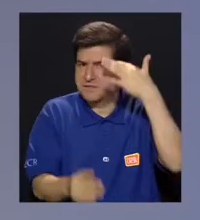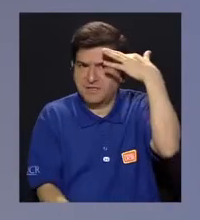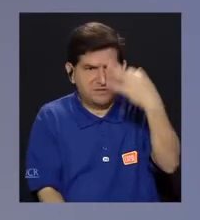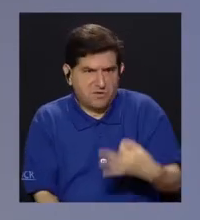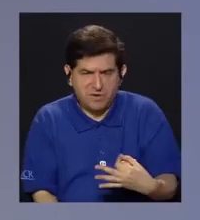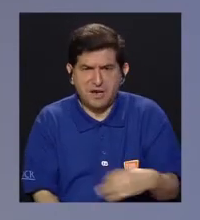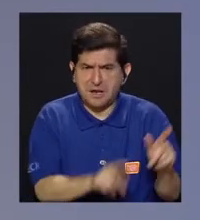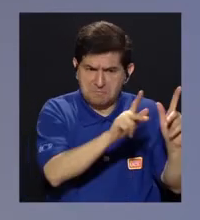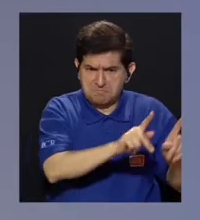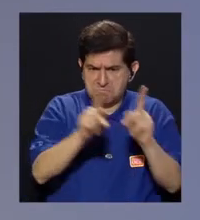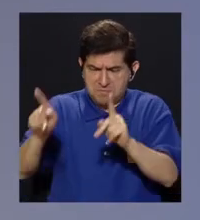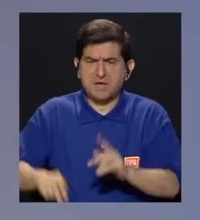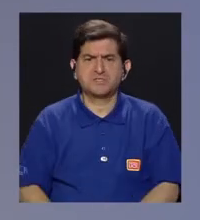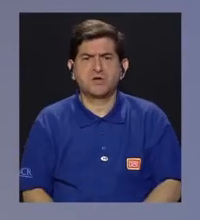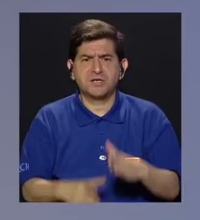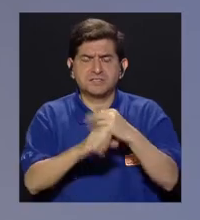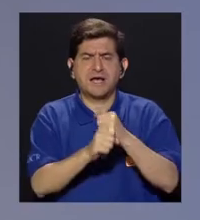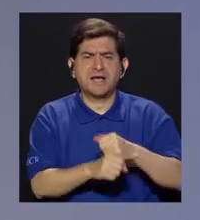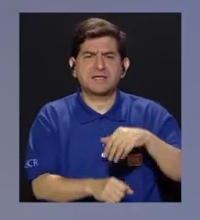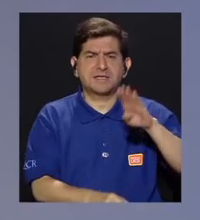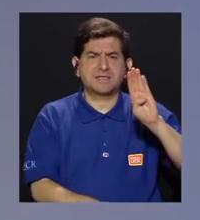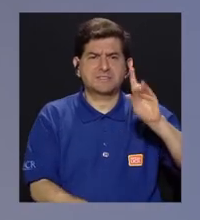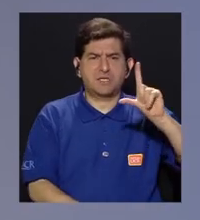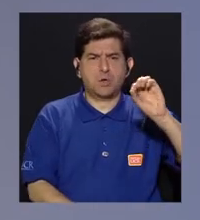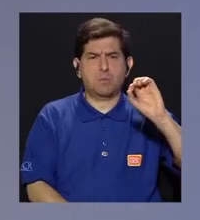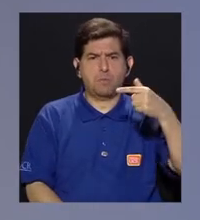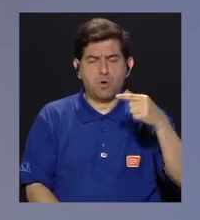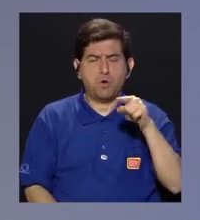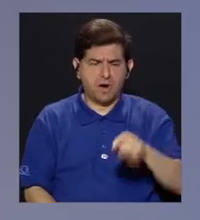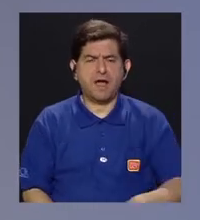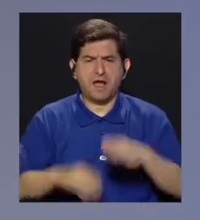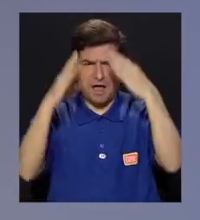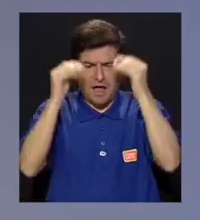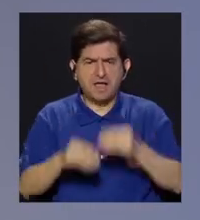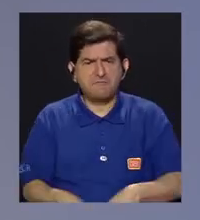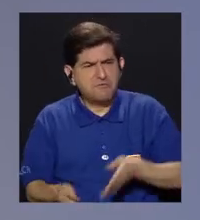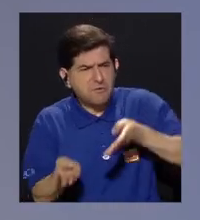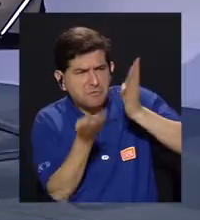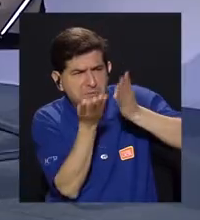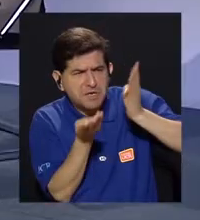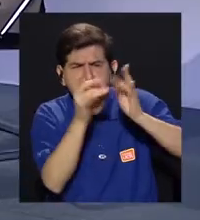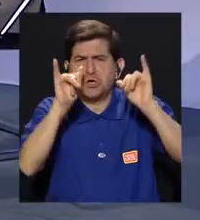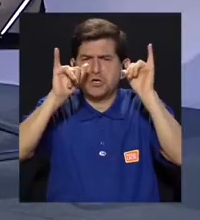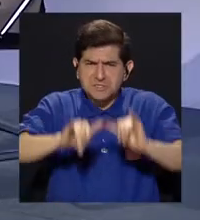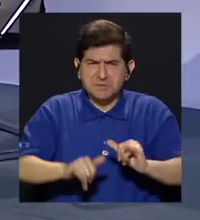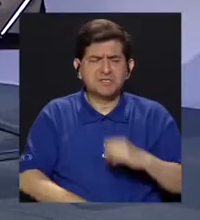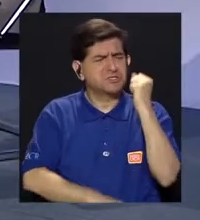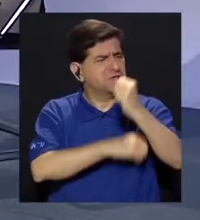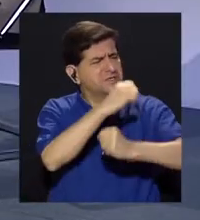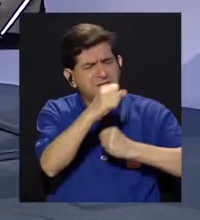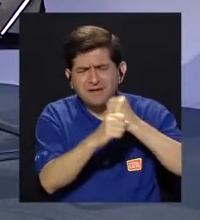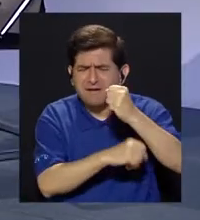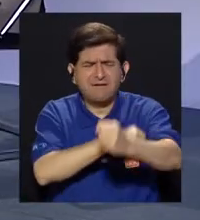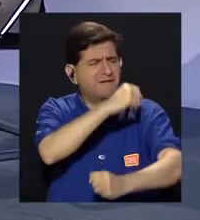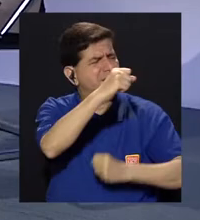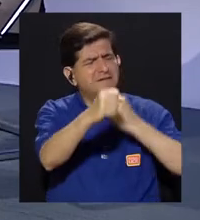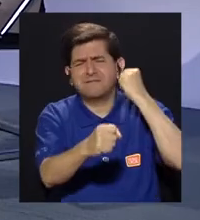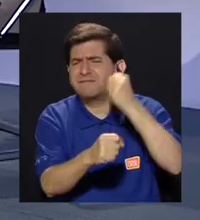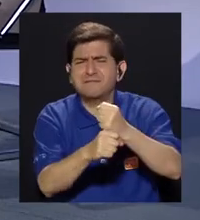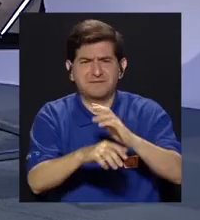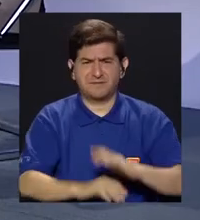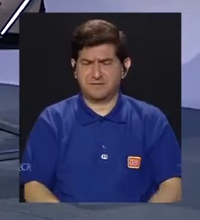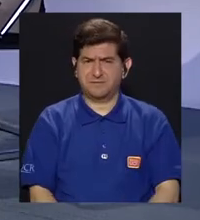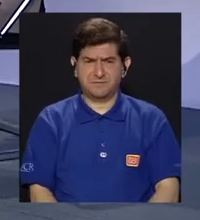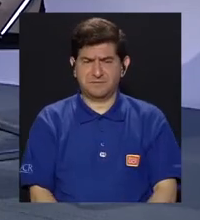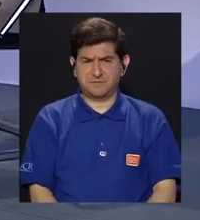no lo creamos muchas personas crean blogs suben información ahí y ahí permanece por los siglos de los siglos y no hay